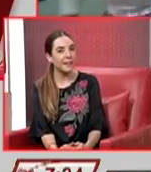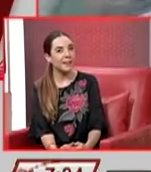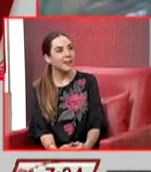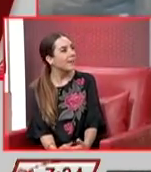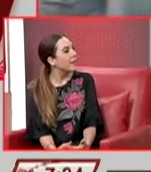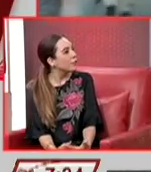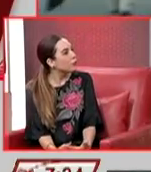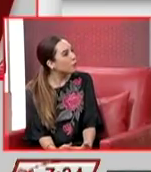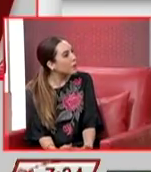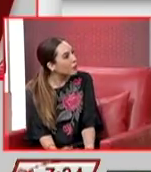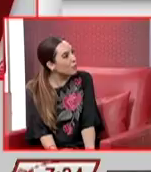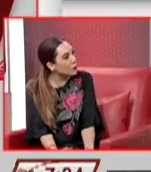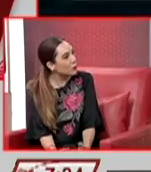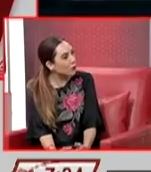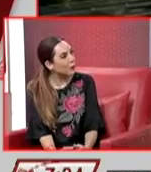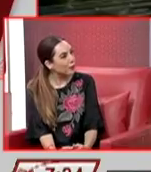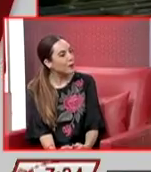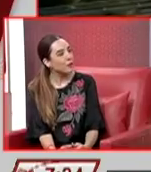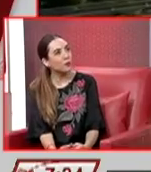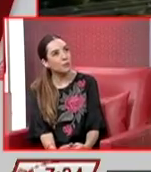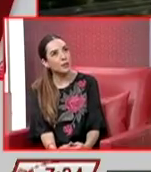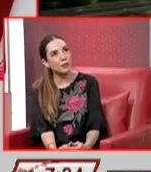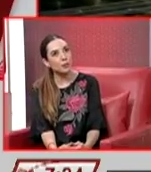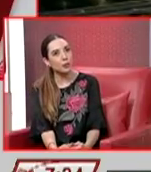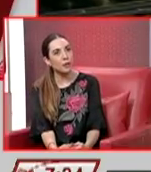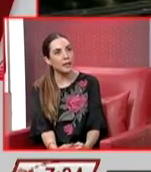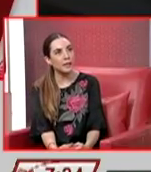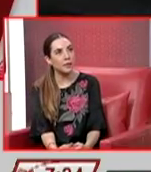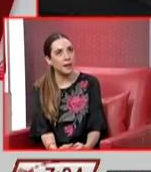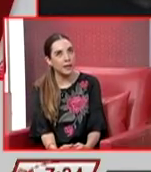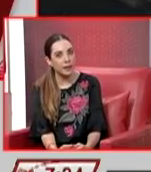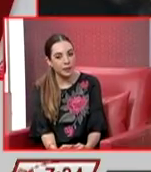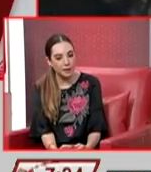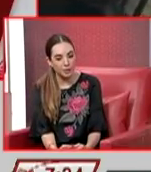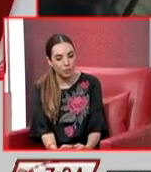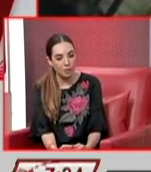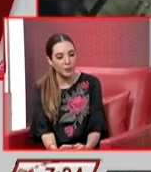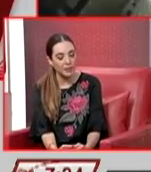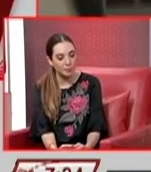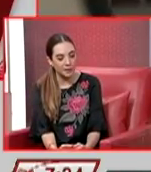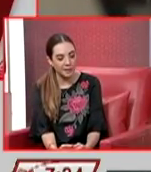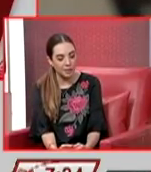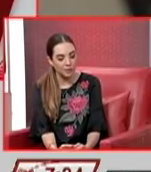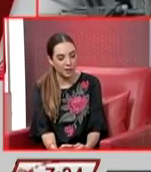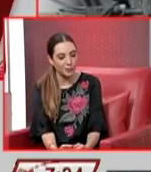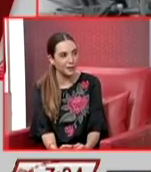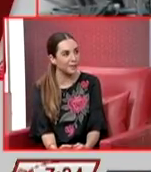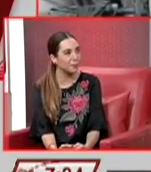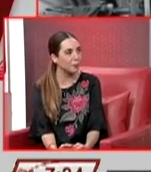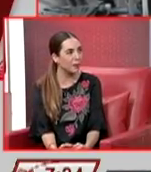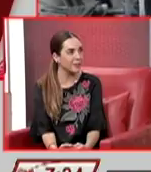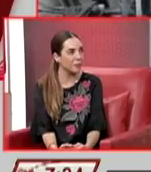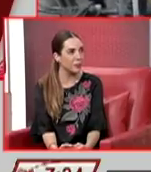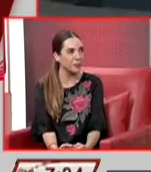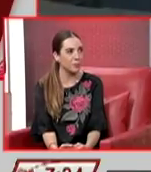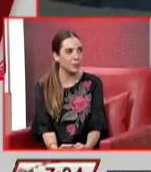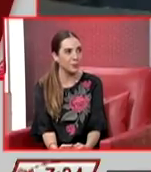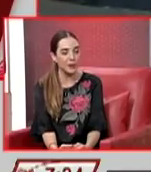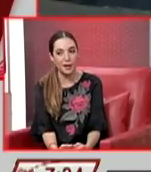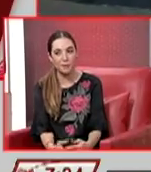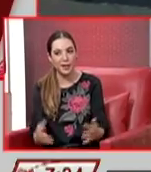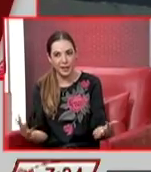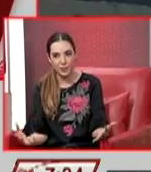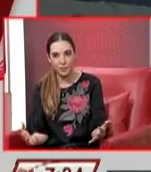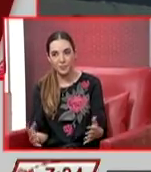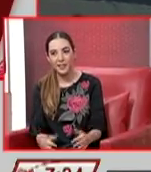personas. Y nos sorprendió mucho. ¿No? Nos sorprendió mucho por el tema. Normalmente pensaríamos que las finanzas públicas y el